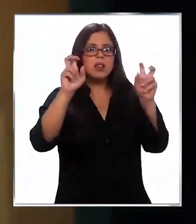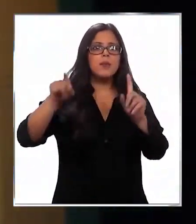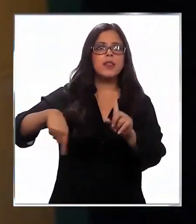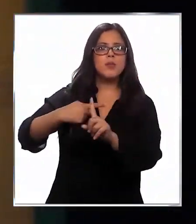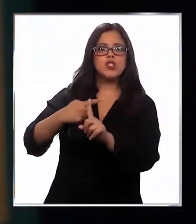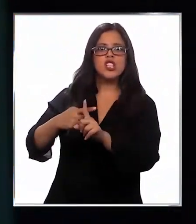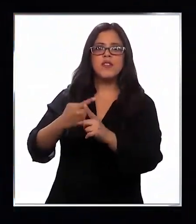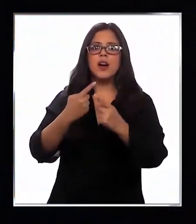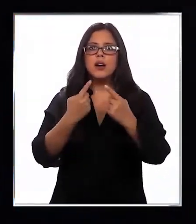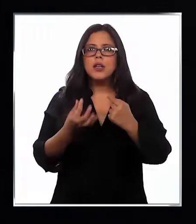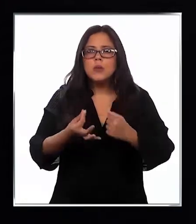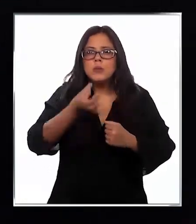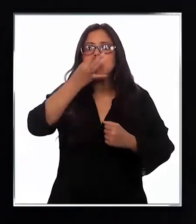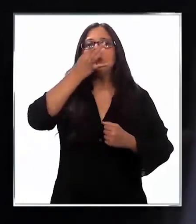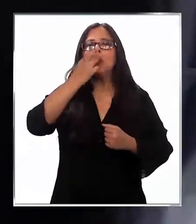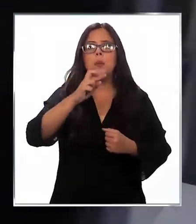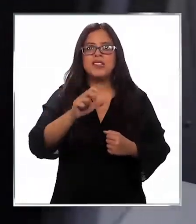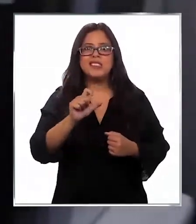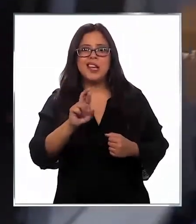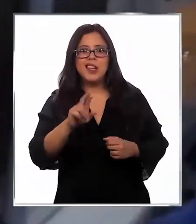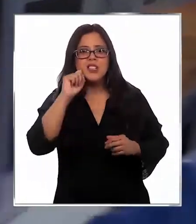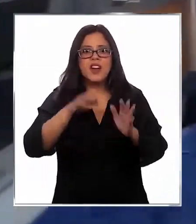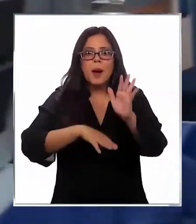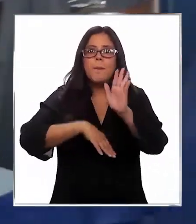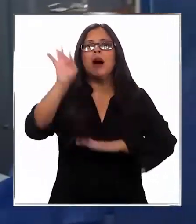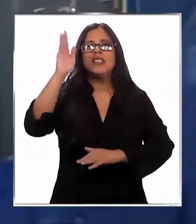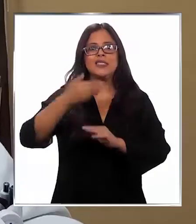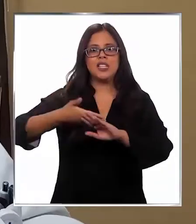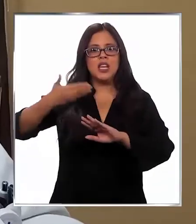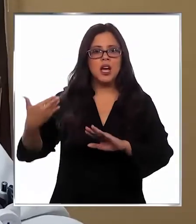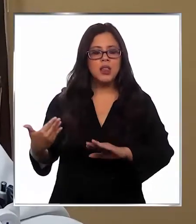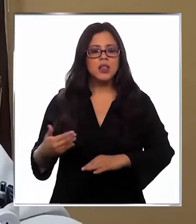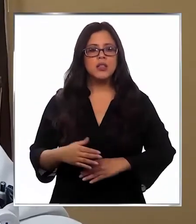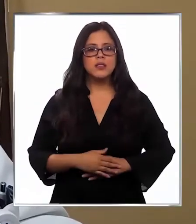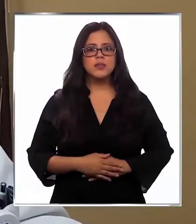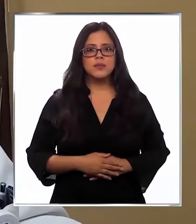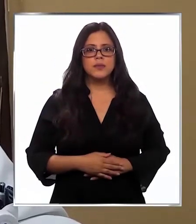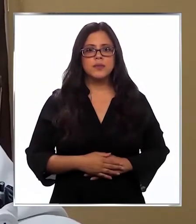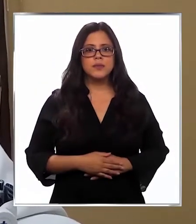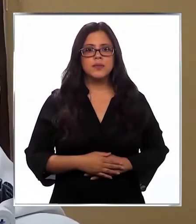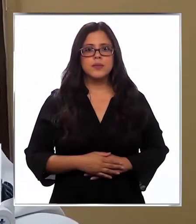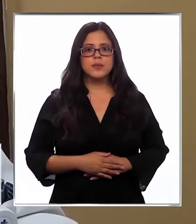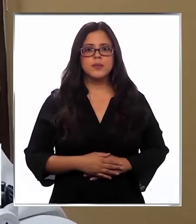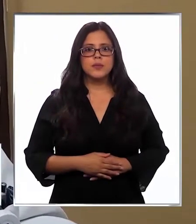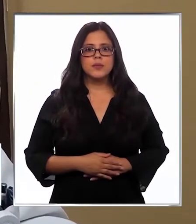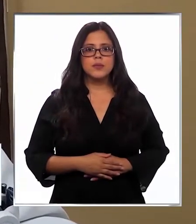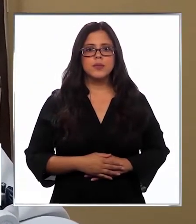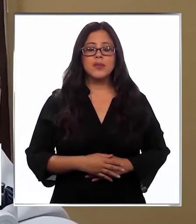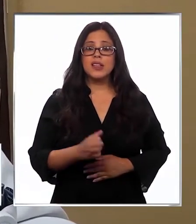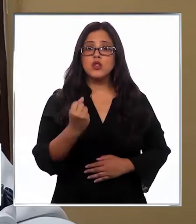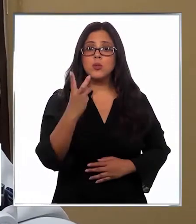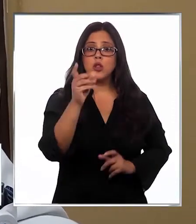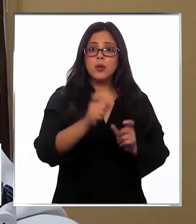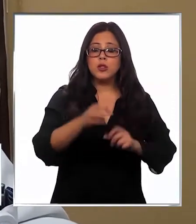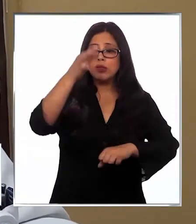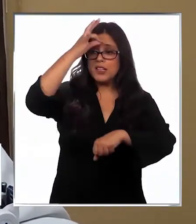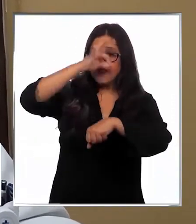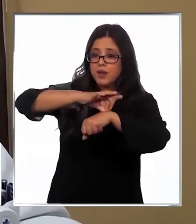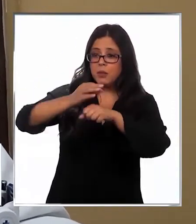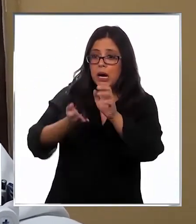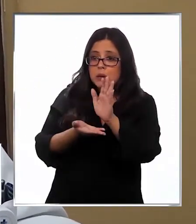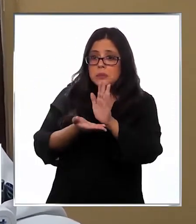positividad de los exámenes, que resultan ser mucho mayor que antes. Cuantas más personas tenga portando el